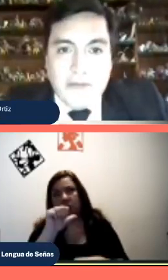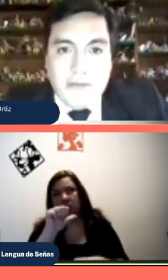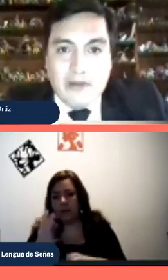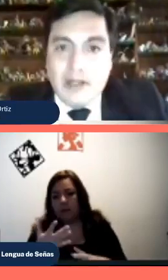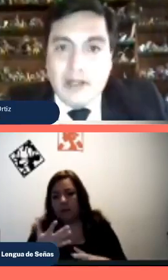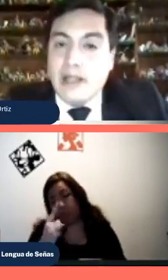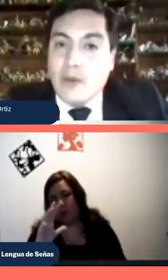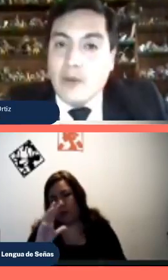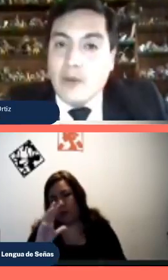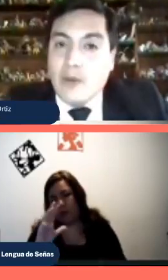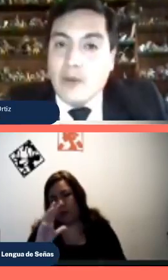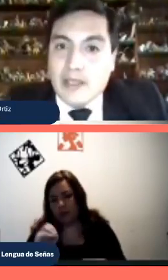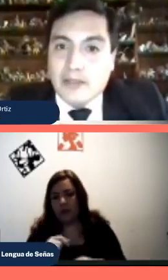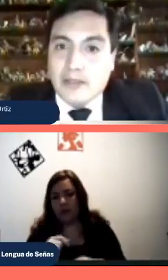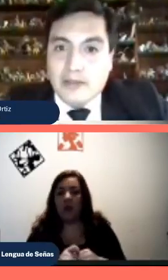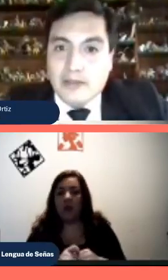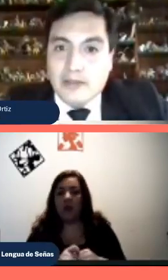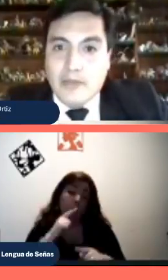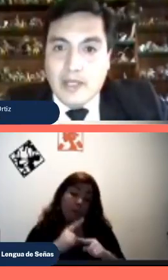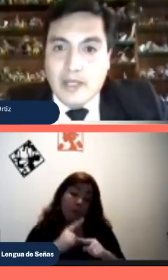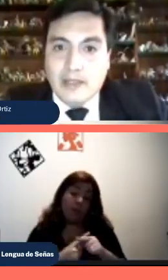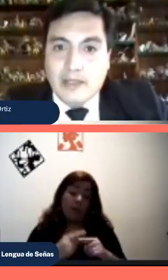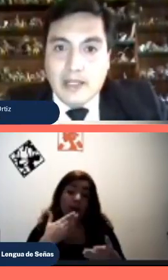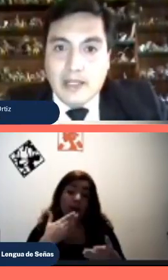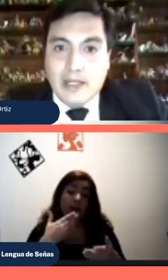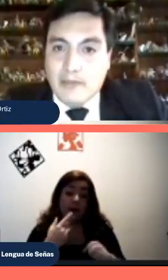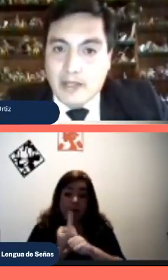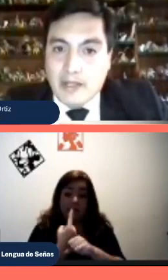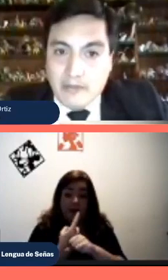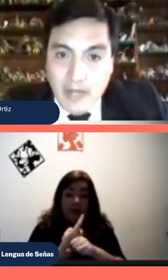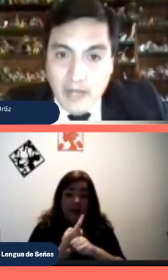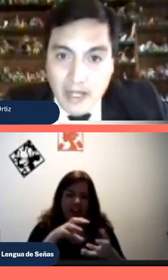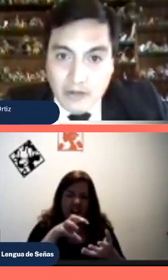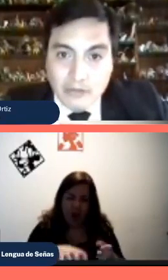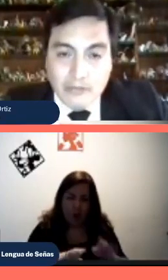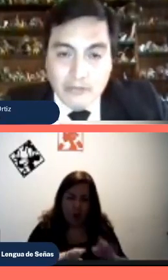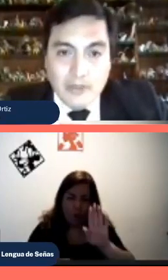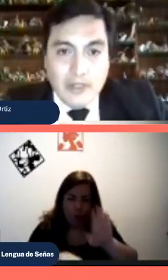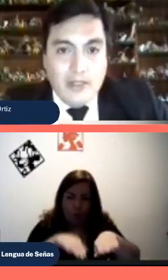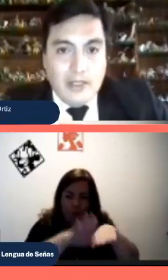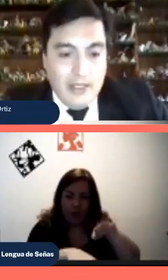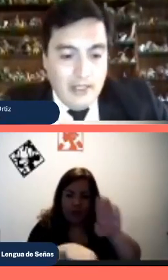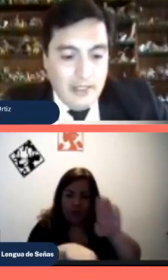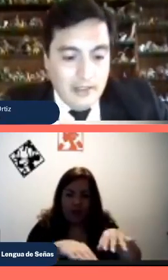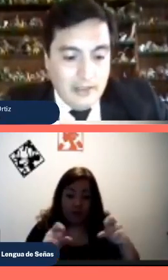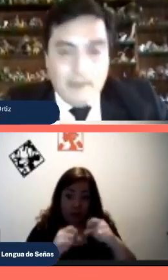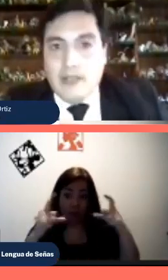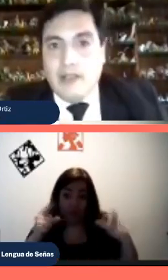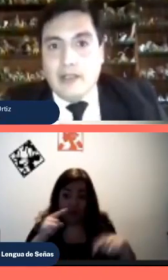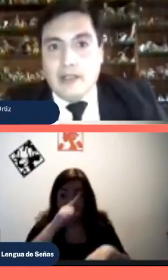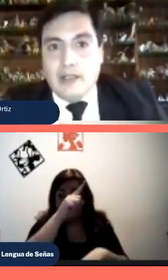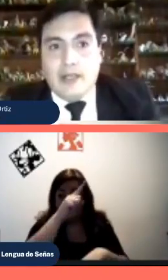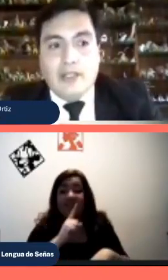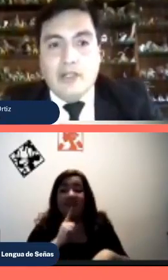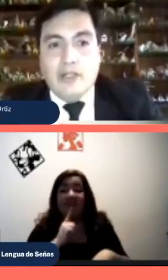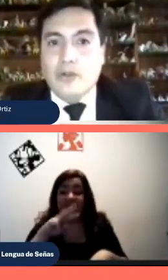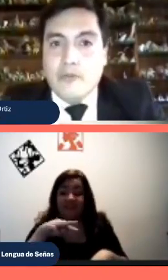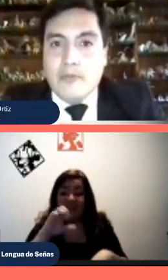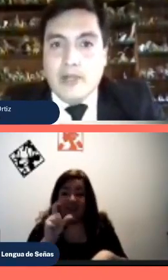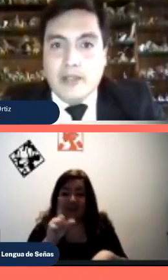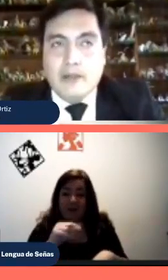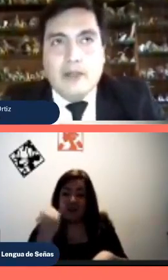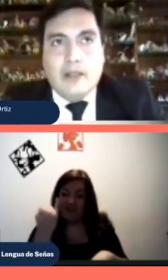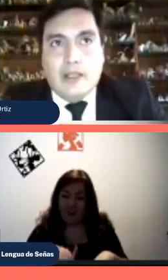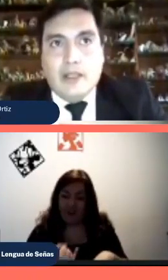quienes lo nombramos para efecto de hablar de las huellas descubiertas en las termas del Flaco. También le asignó